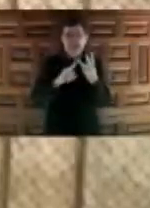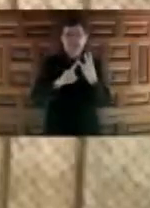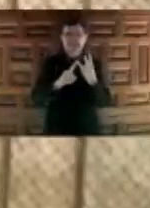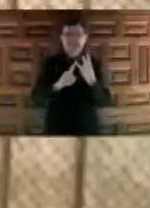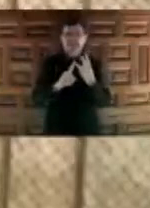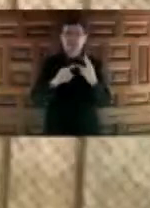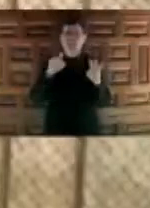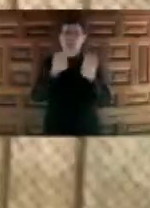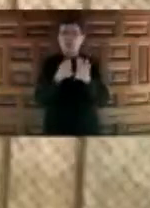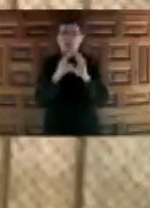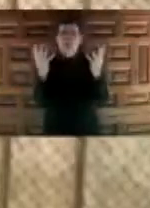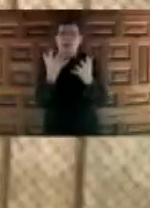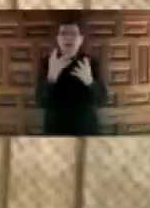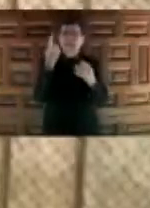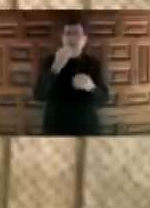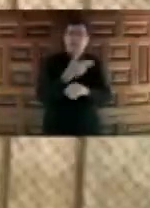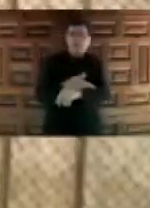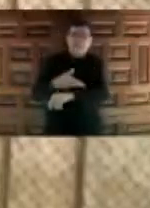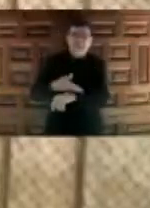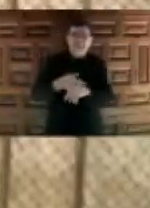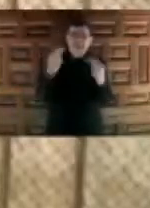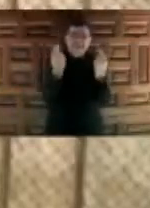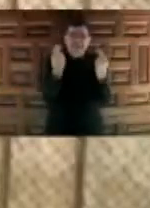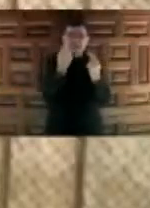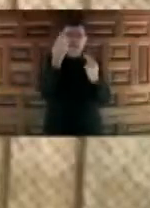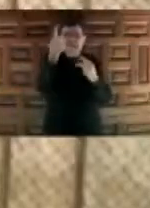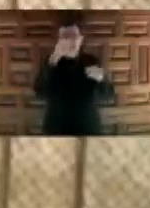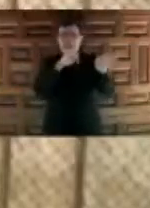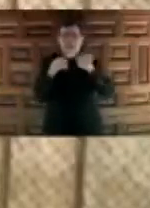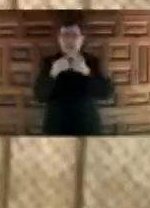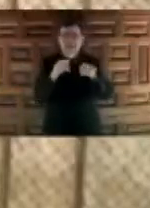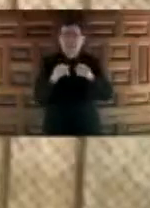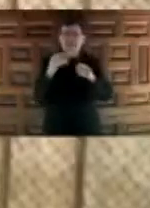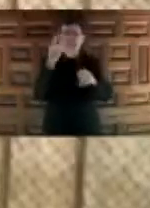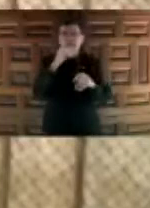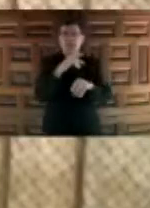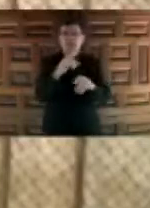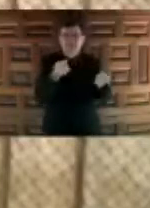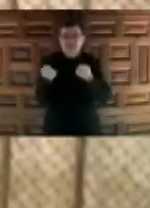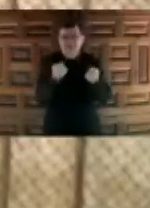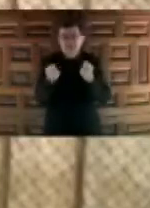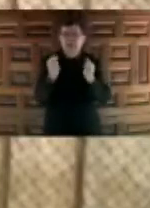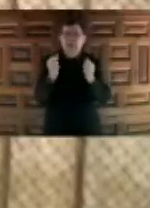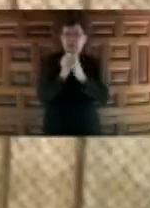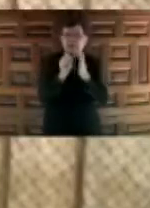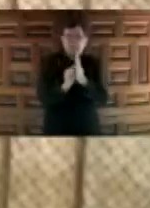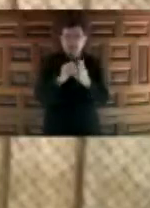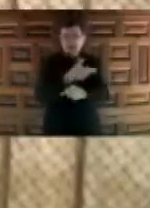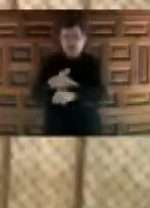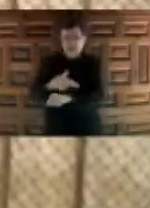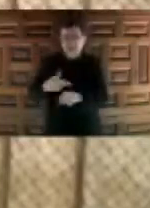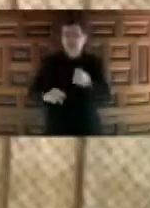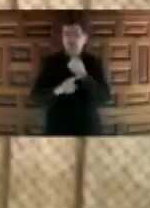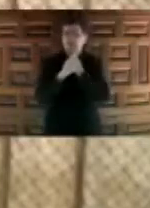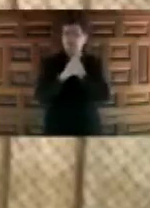tres, ¿cómo solventar las necesidades para la operación, para que pueda regular el sistema, la solución de